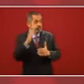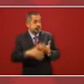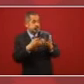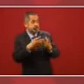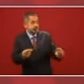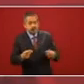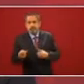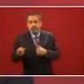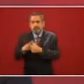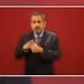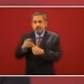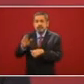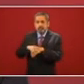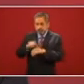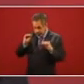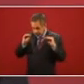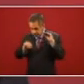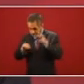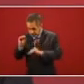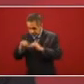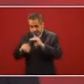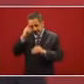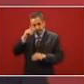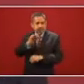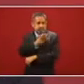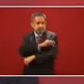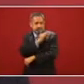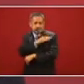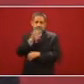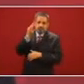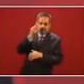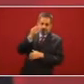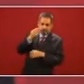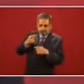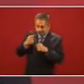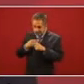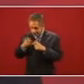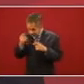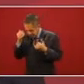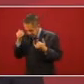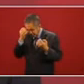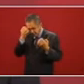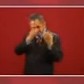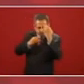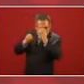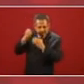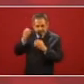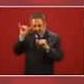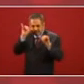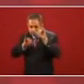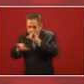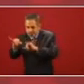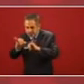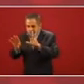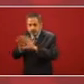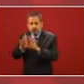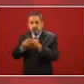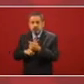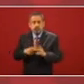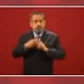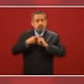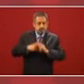razón? Porque el proceso de formulación de una vacuna, desde su base científica, su concepto, hasta el principio